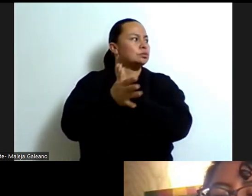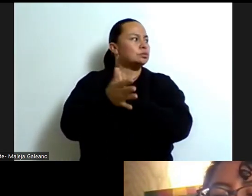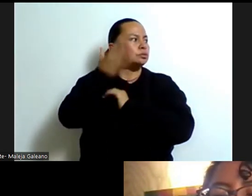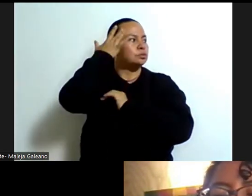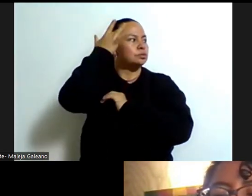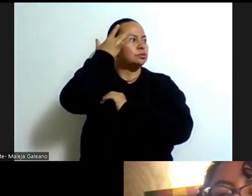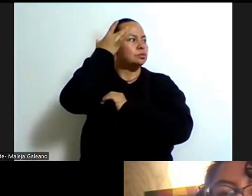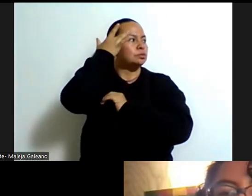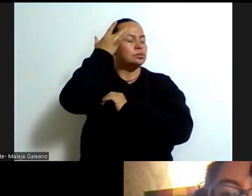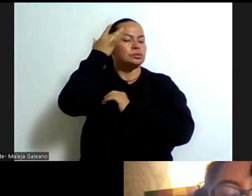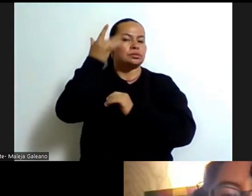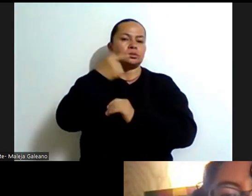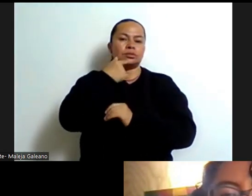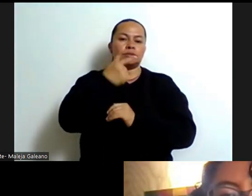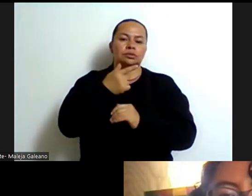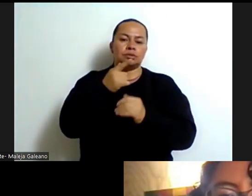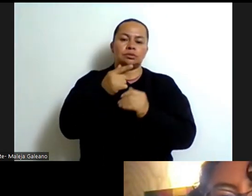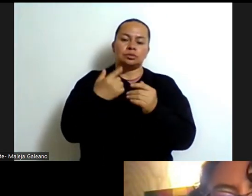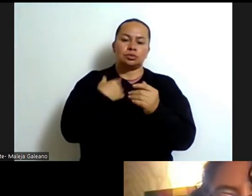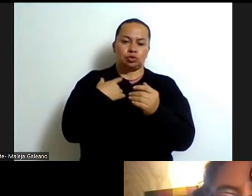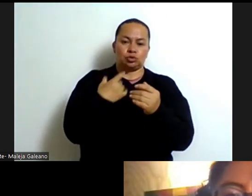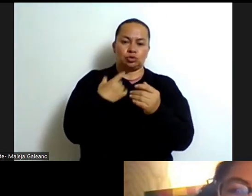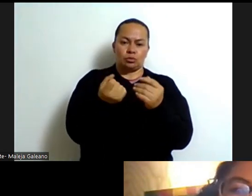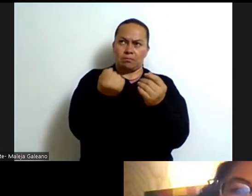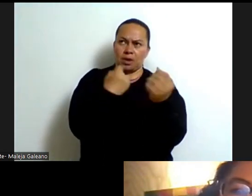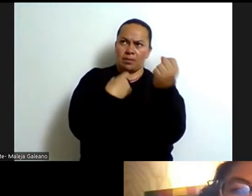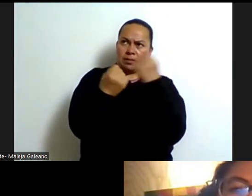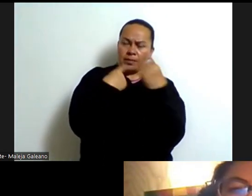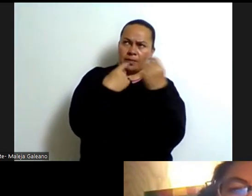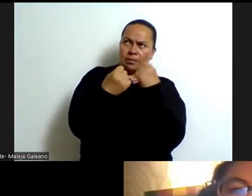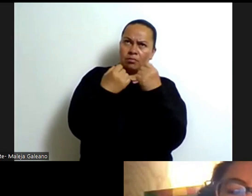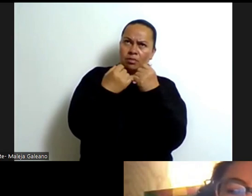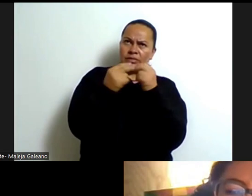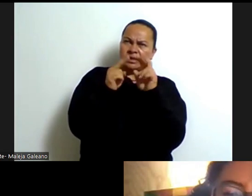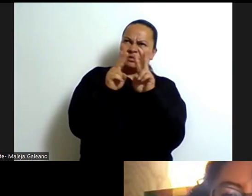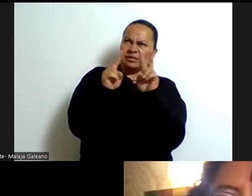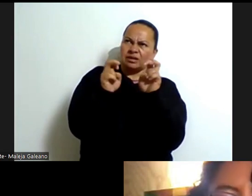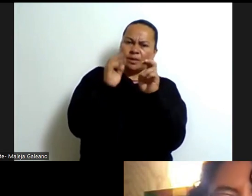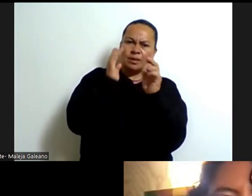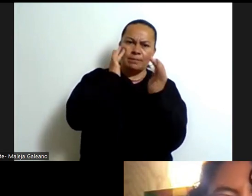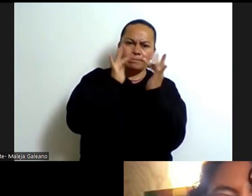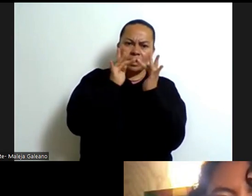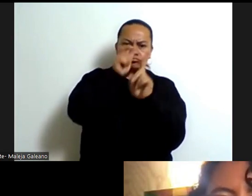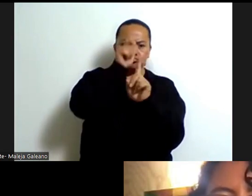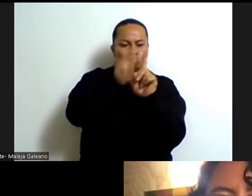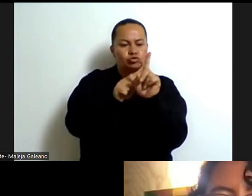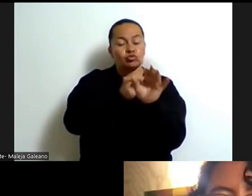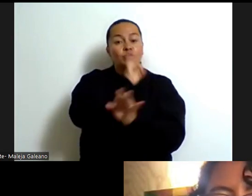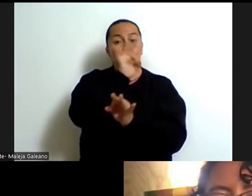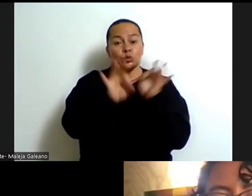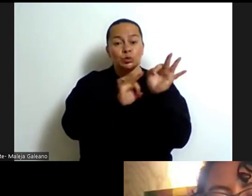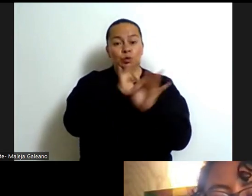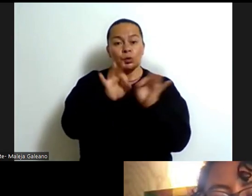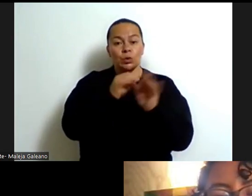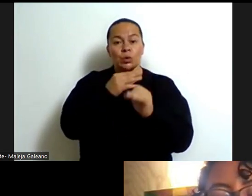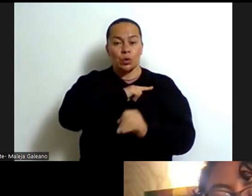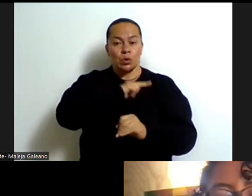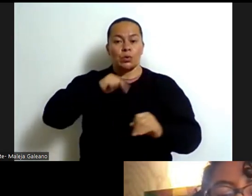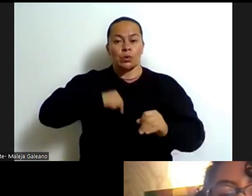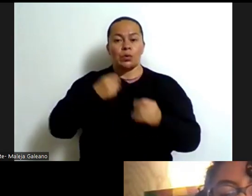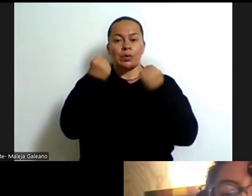eh Cuando hablamos de cuidador eh uno nosotros lo estamos dependiendo